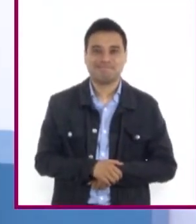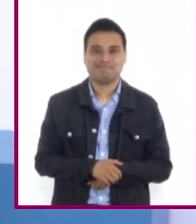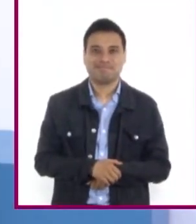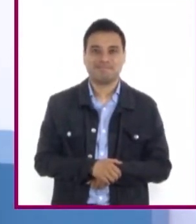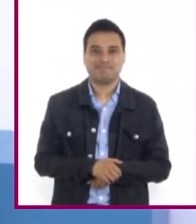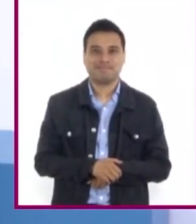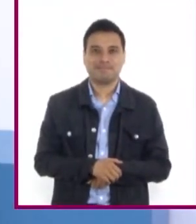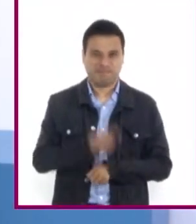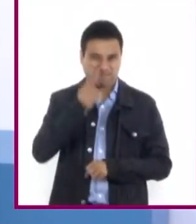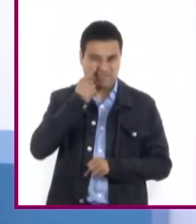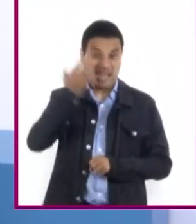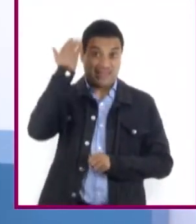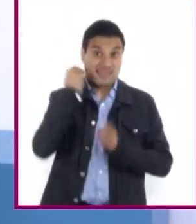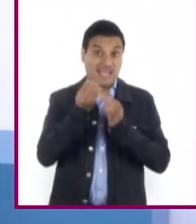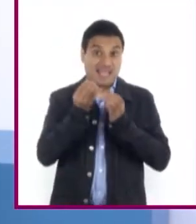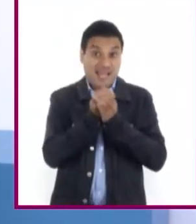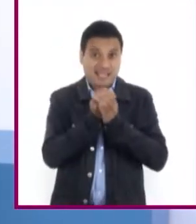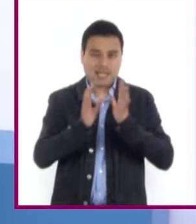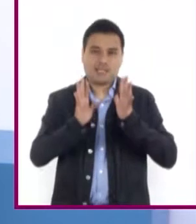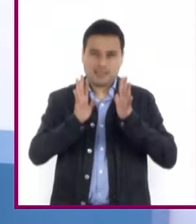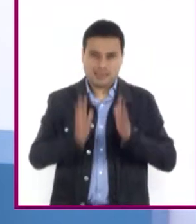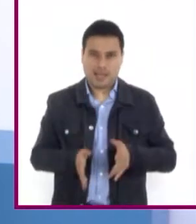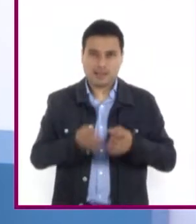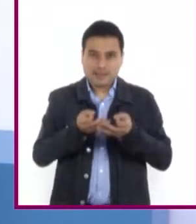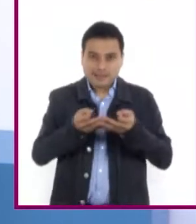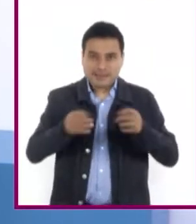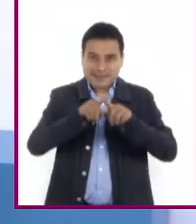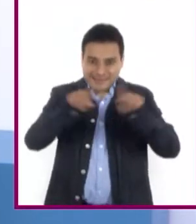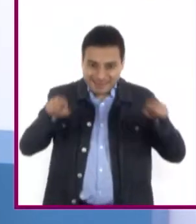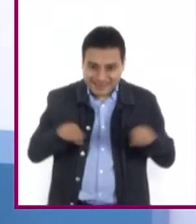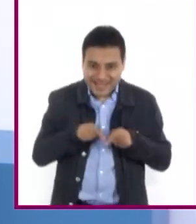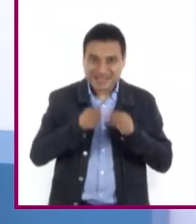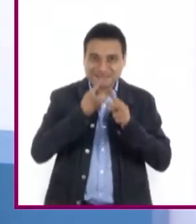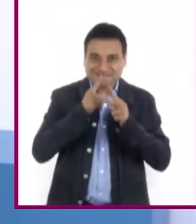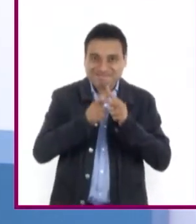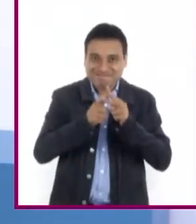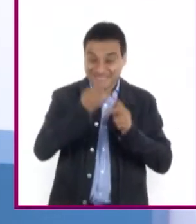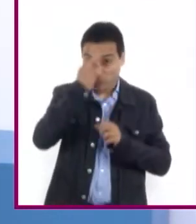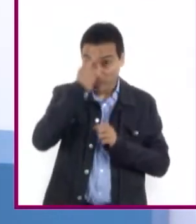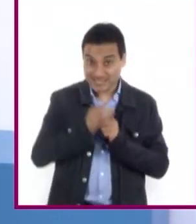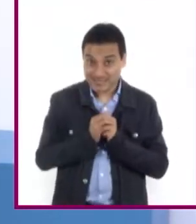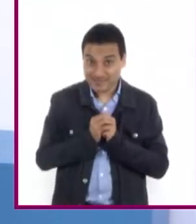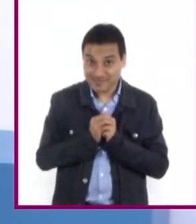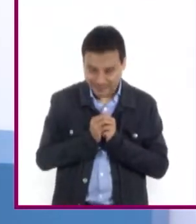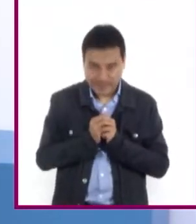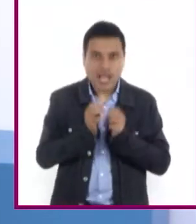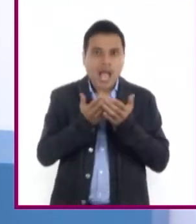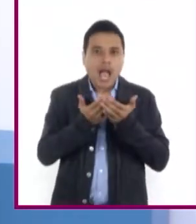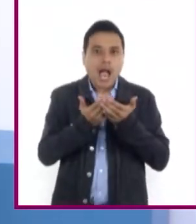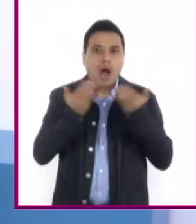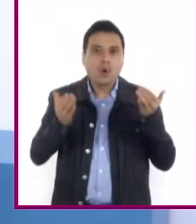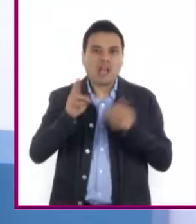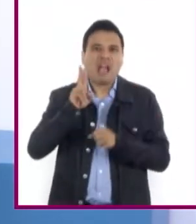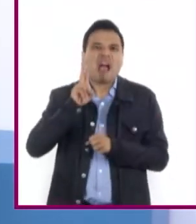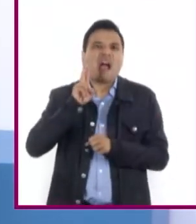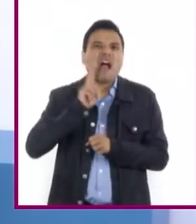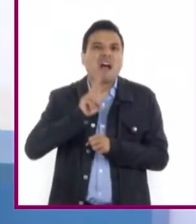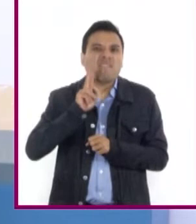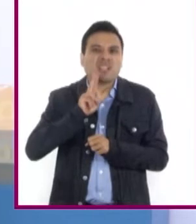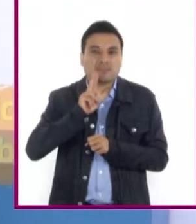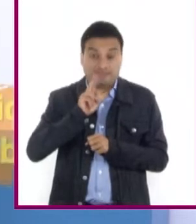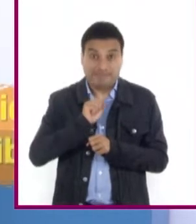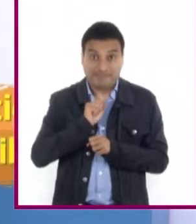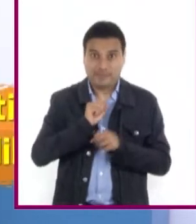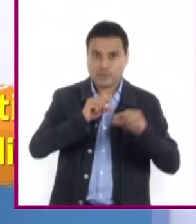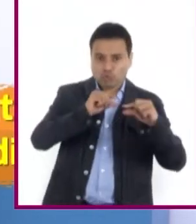En la clase anterior calculamos el área de un terreno. Ahora imaginemos que tenemos que trazarlo a escala. Como